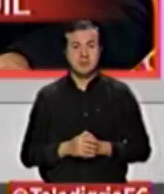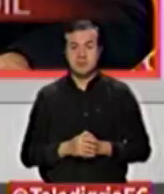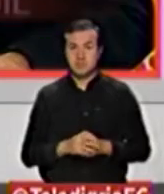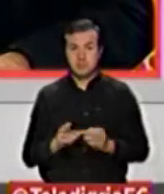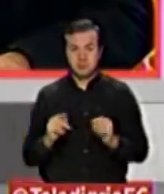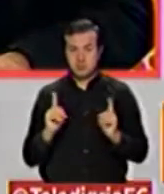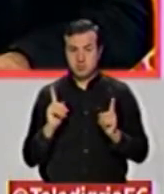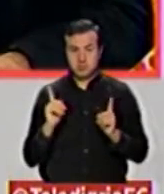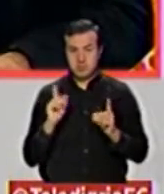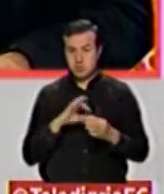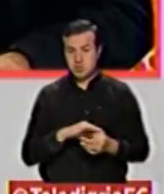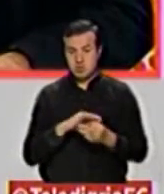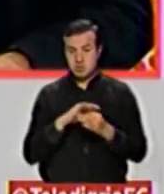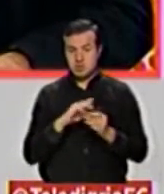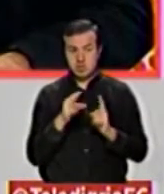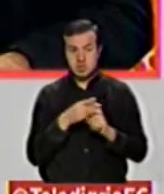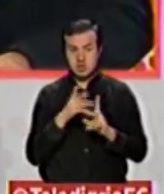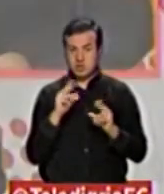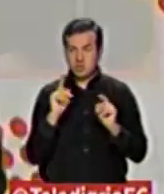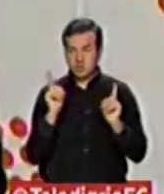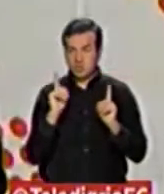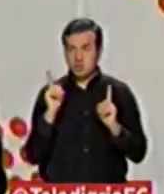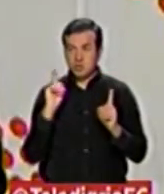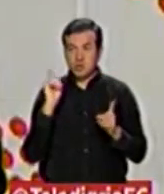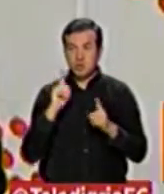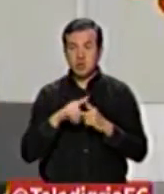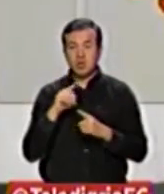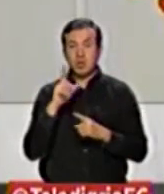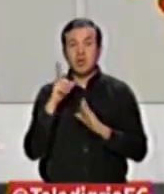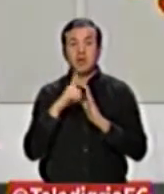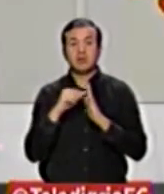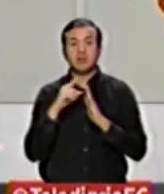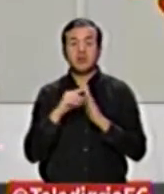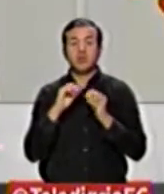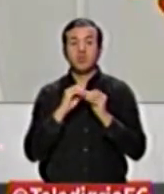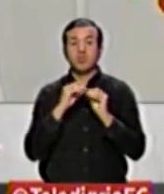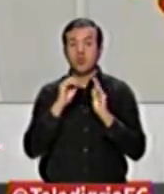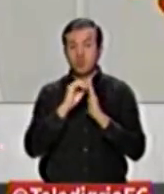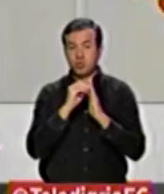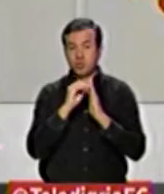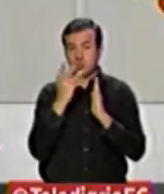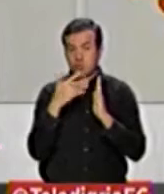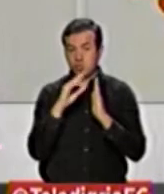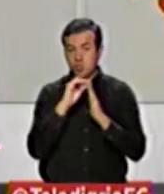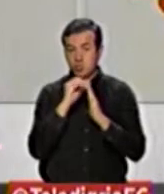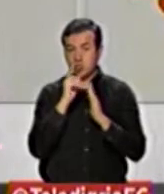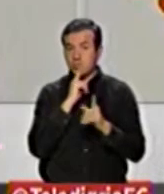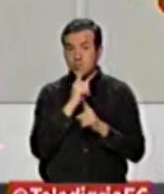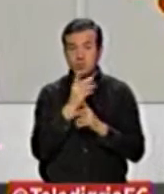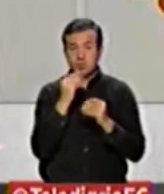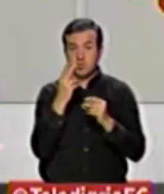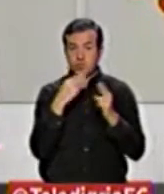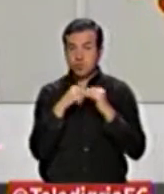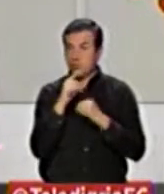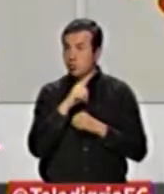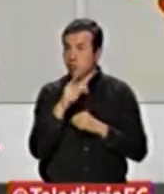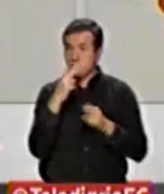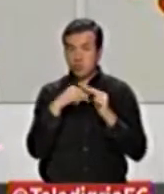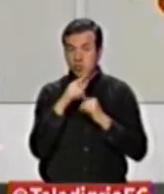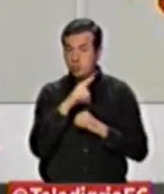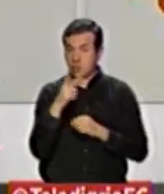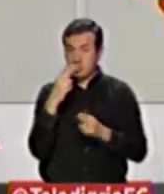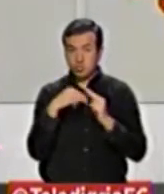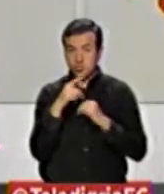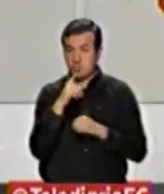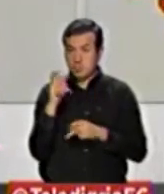No están anclados. O sea, nosotros terminamos hasta que el SRI genera el número de RUC. Muchos de los negocios que no